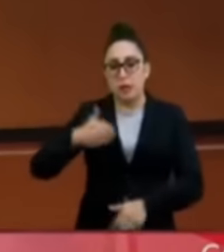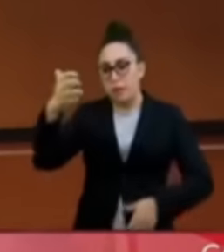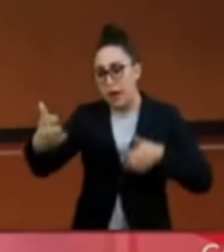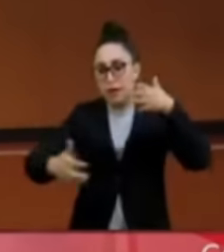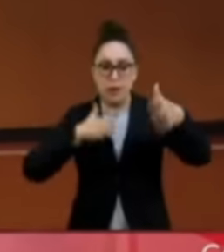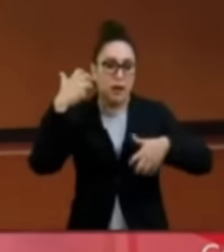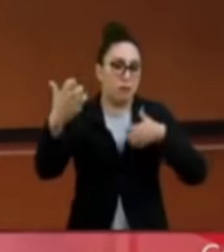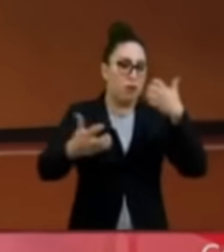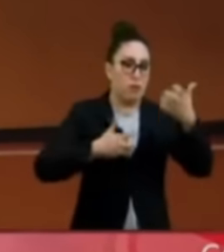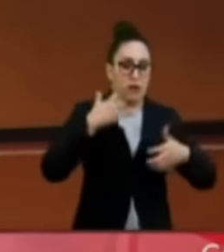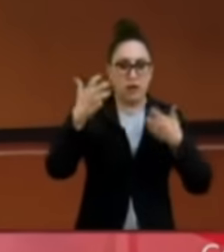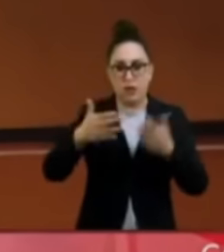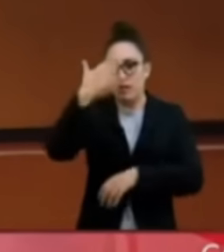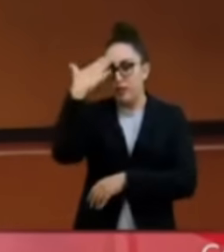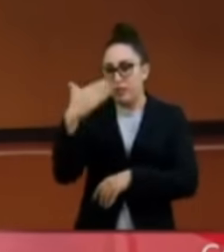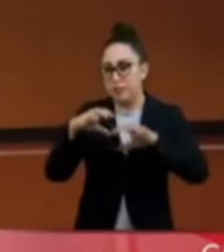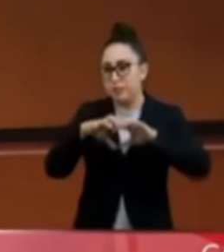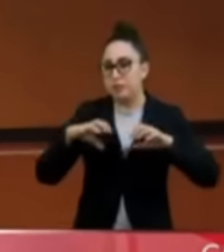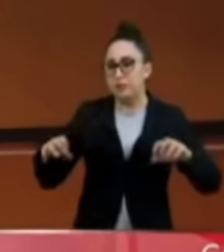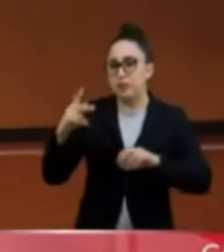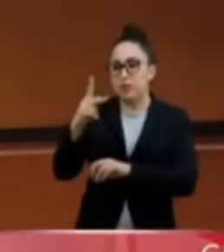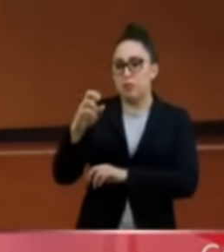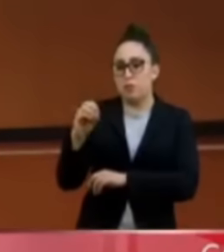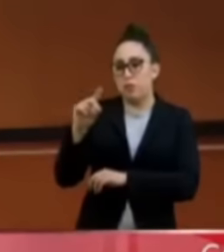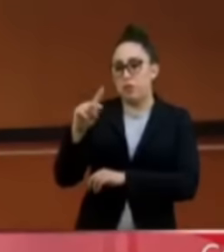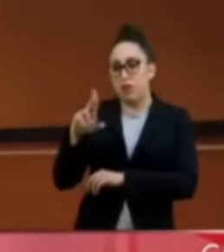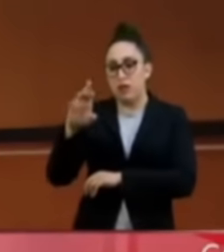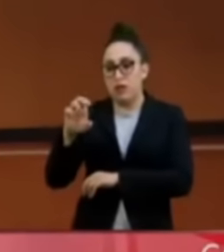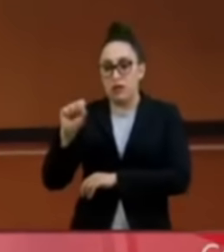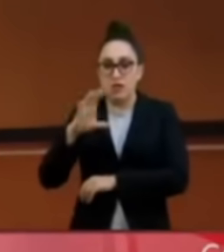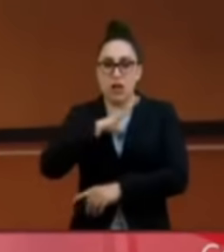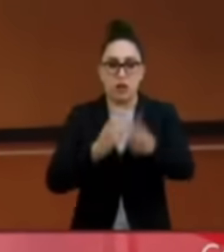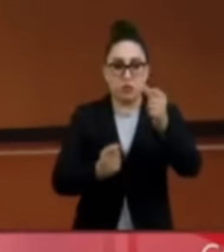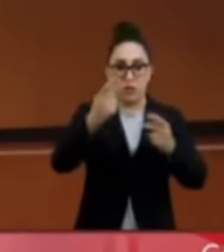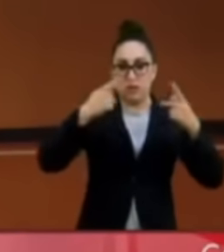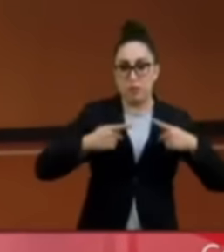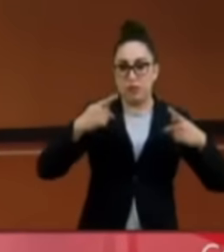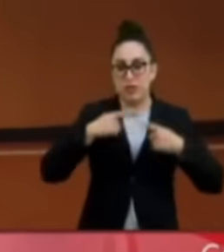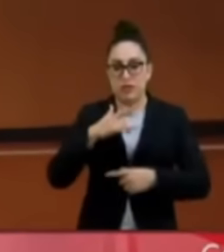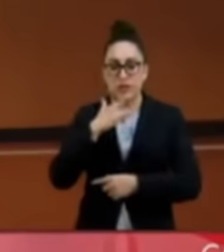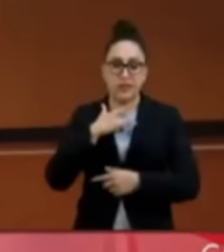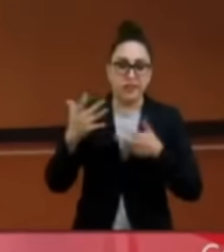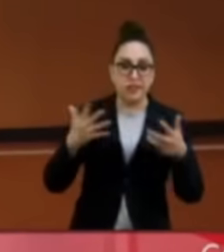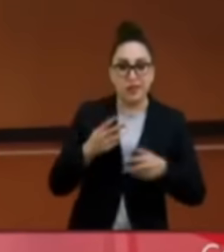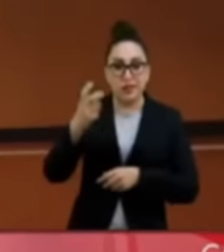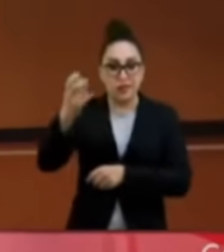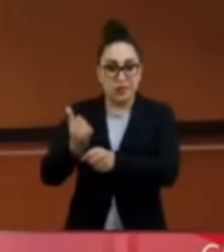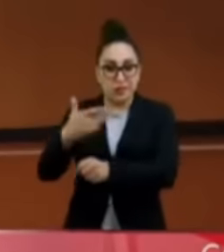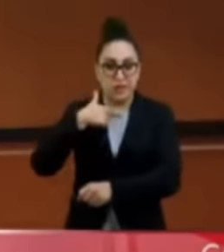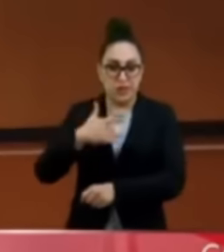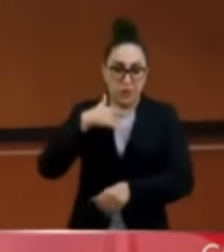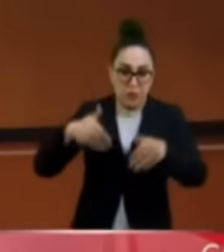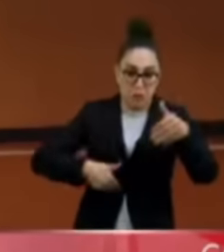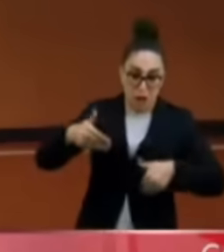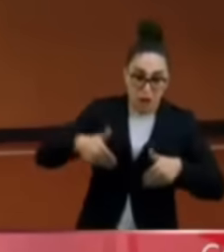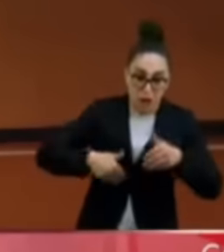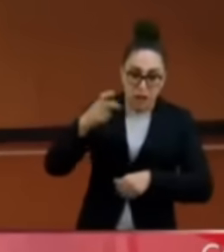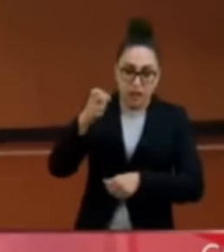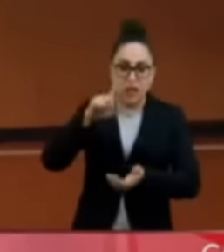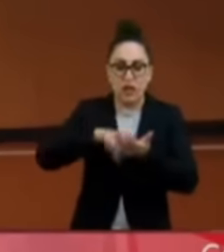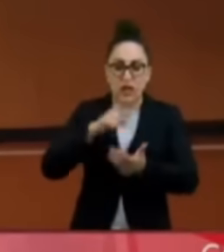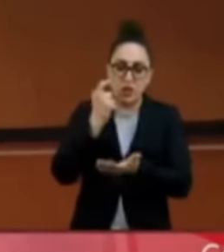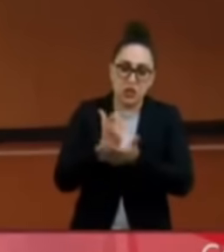de poderes suele ser perjudicial, lastimoso para quien detenta el poder, en un acto de profunda